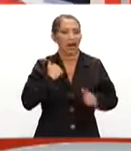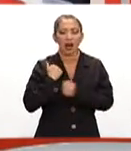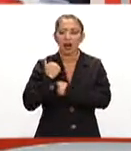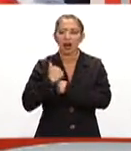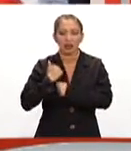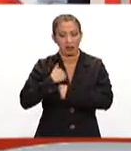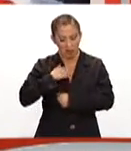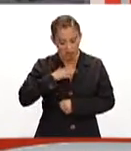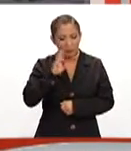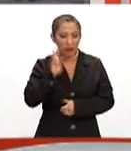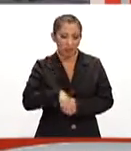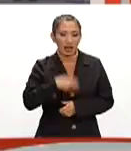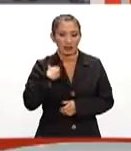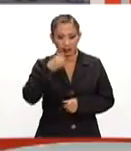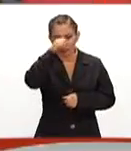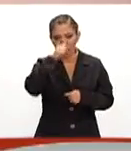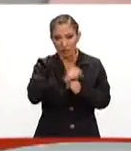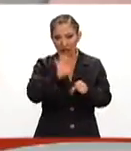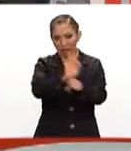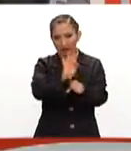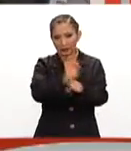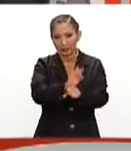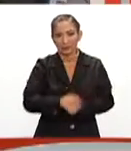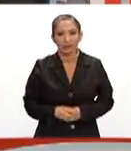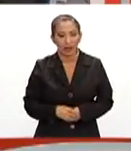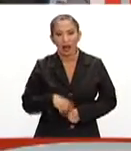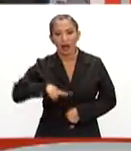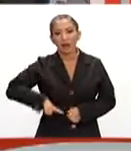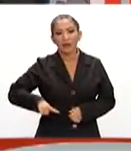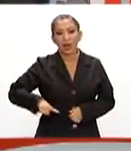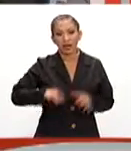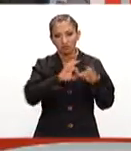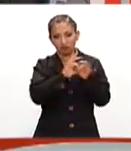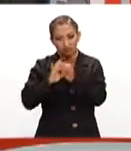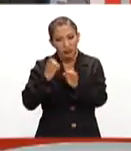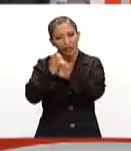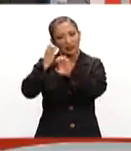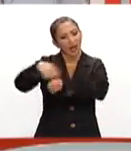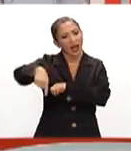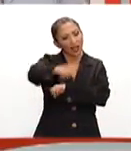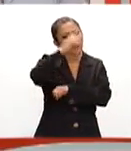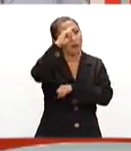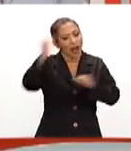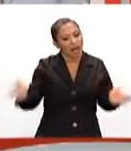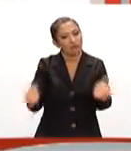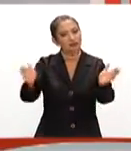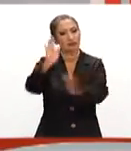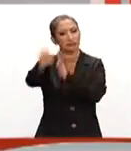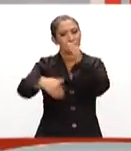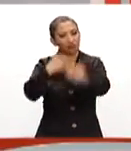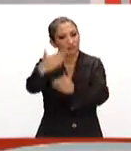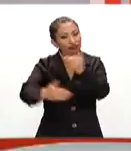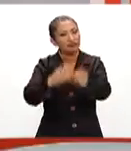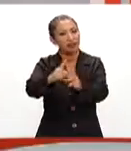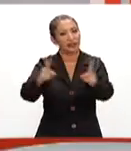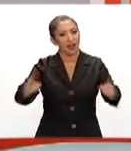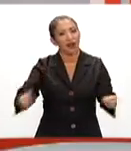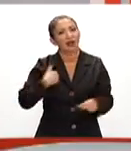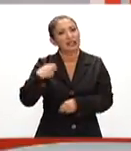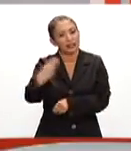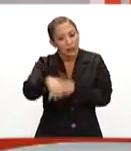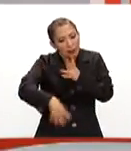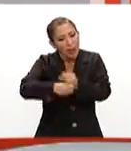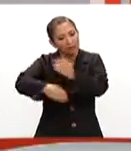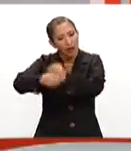ejército, reconoce el secretario de la Defensa. El gobierno es aliado de los estados para impulsar su desarrollo. Necesitamos